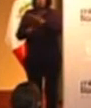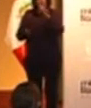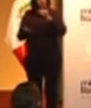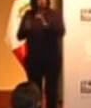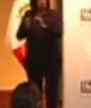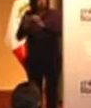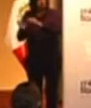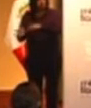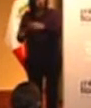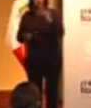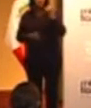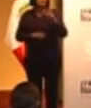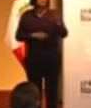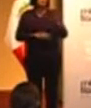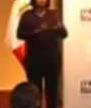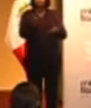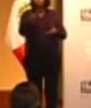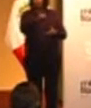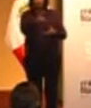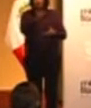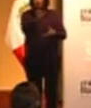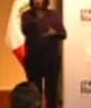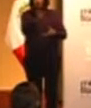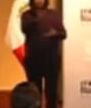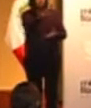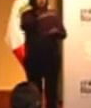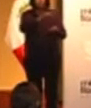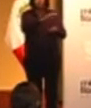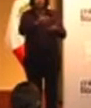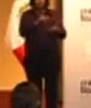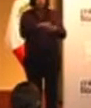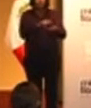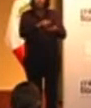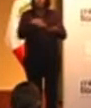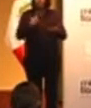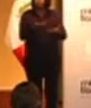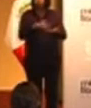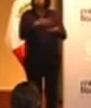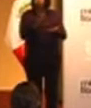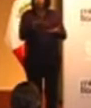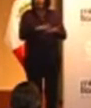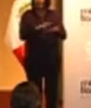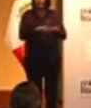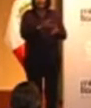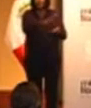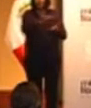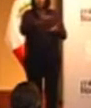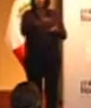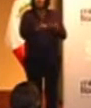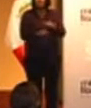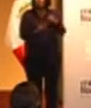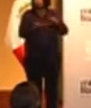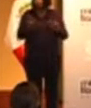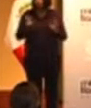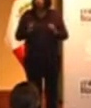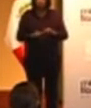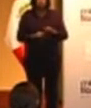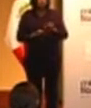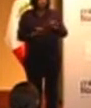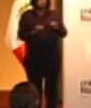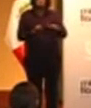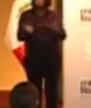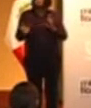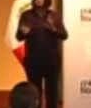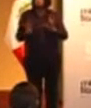Y automáticamente comenzaron a bajar el aplicativo y me decían si ese aplicativo lo podrían ellos reproducir en algún otro sitio. Yo dije que